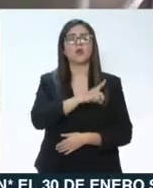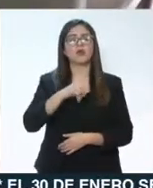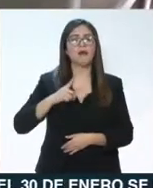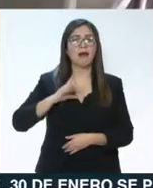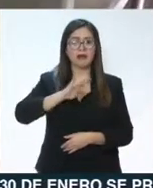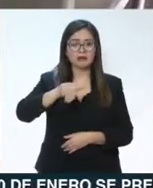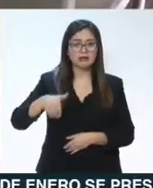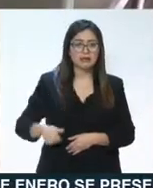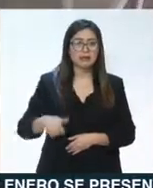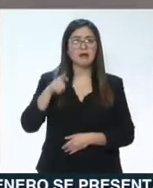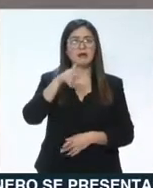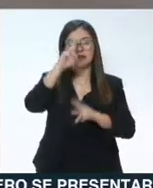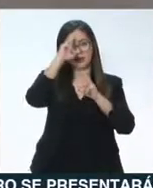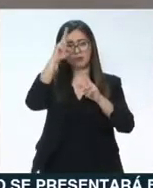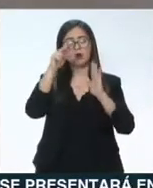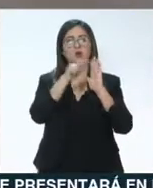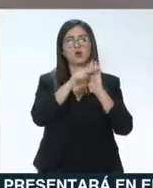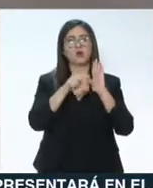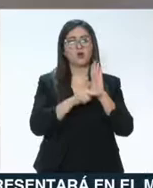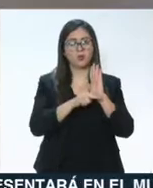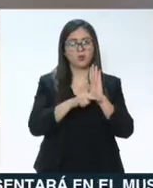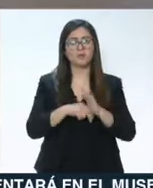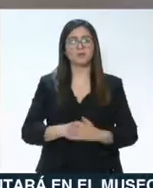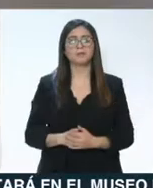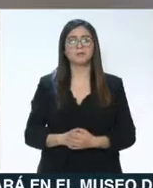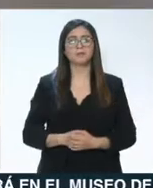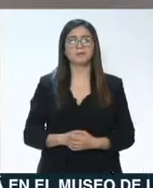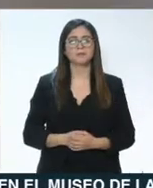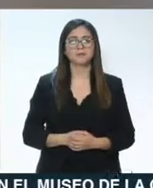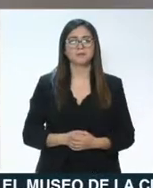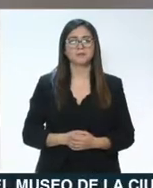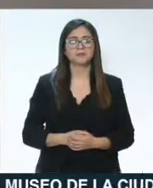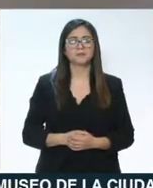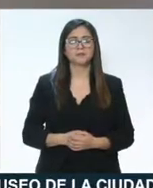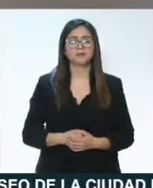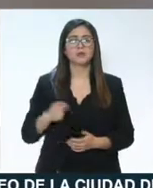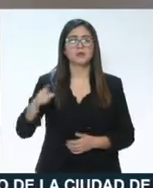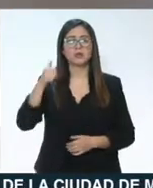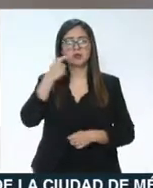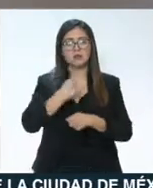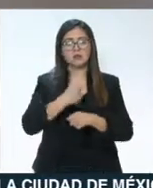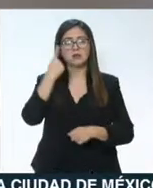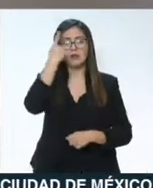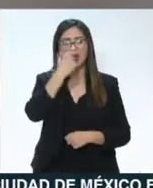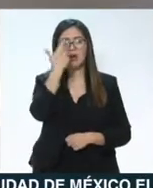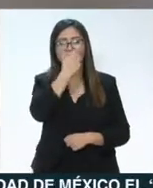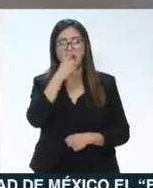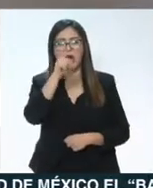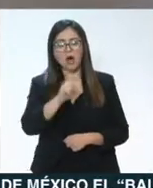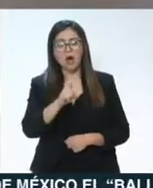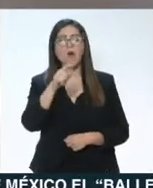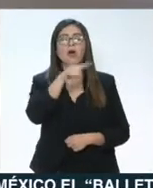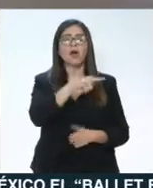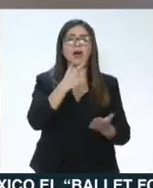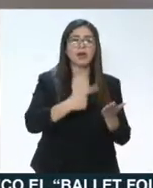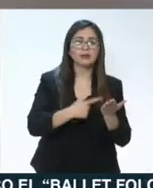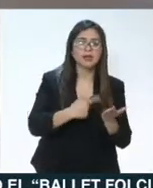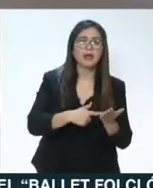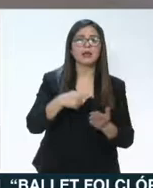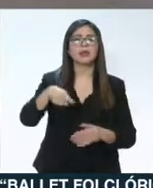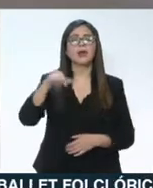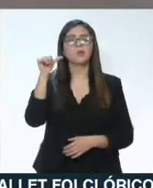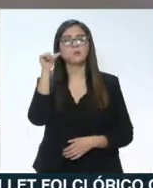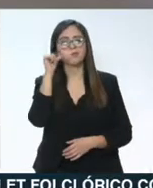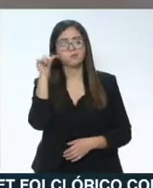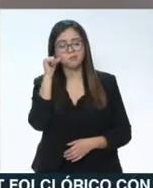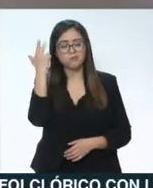la normativa. Empezar el día es dar la revisión de agua, de niveles, aceite, llantas, todo eso.